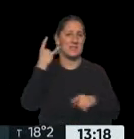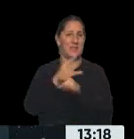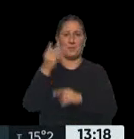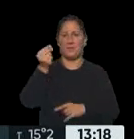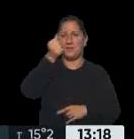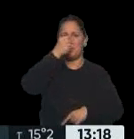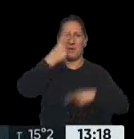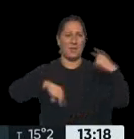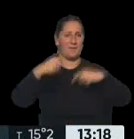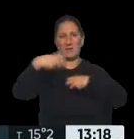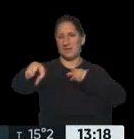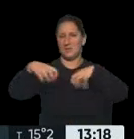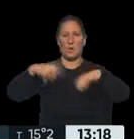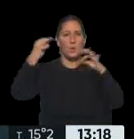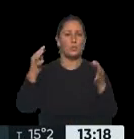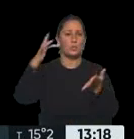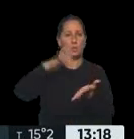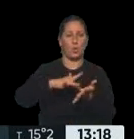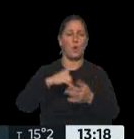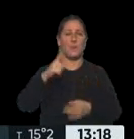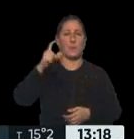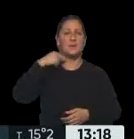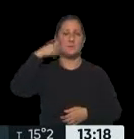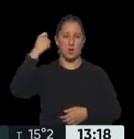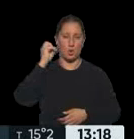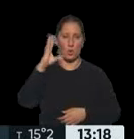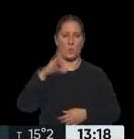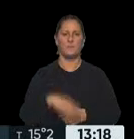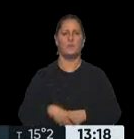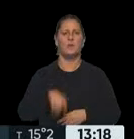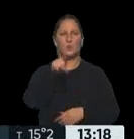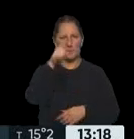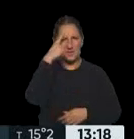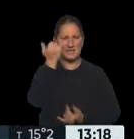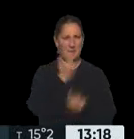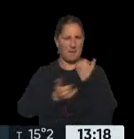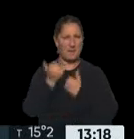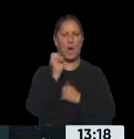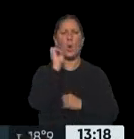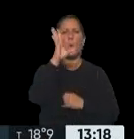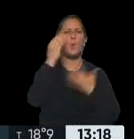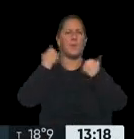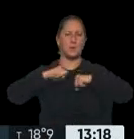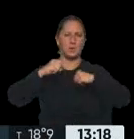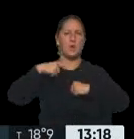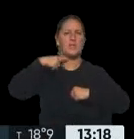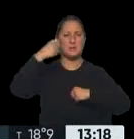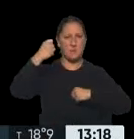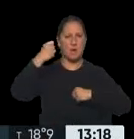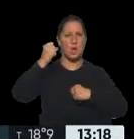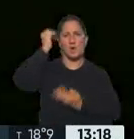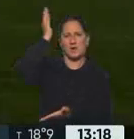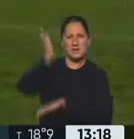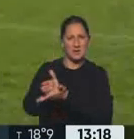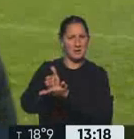semana en diferentes sedes estaba listo como carnet y siente con estos argumentos cree que el club deportivo final va a quedar eximido de todo tipo de